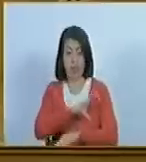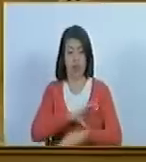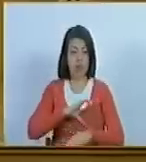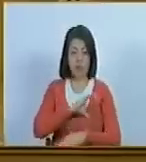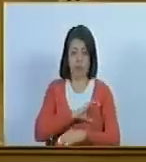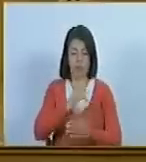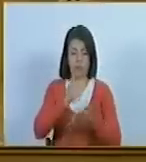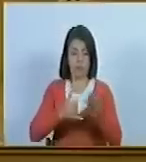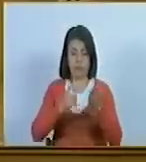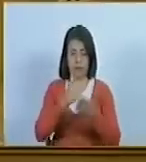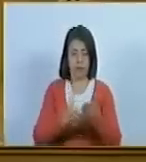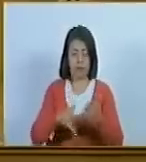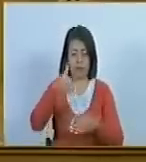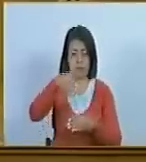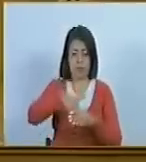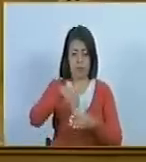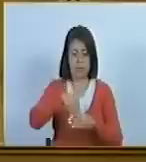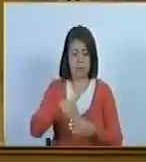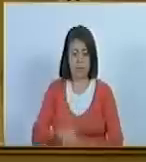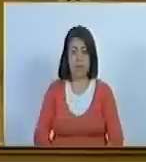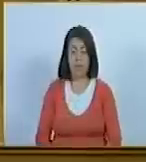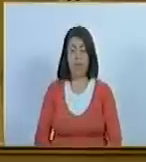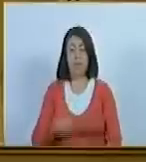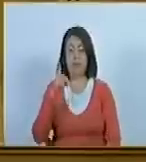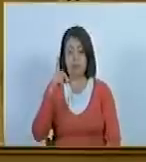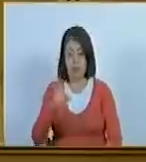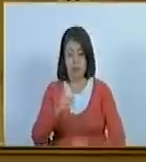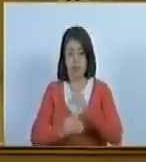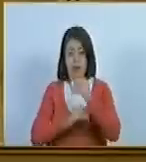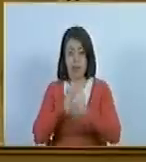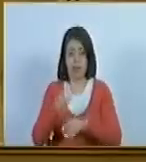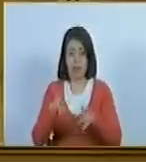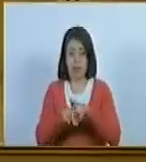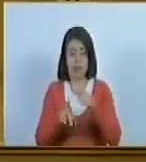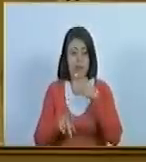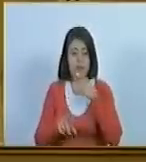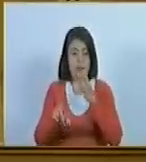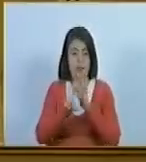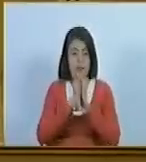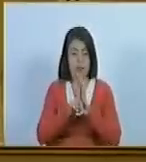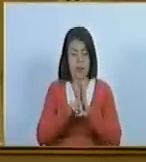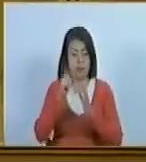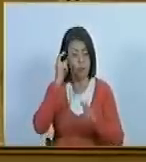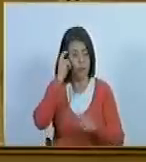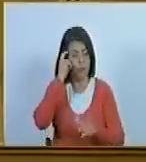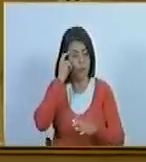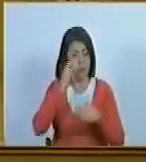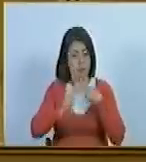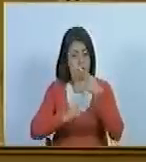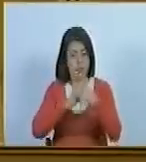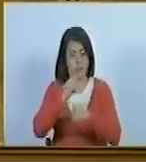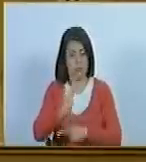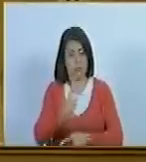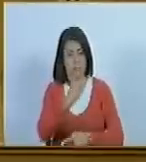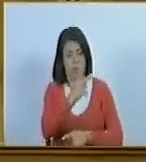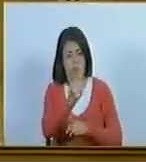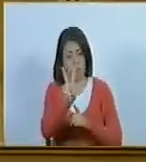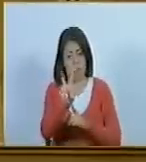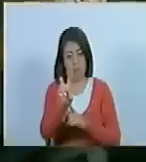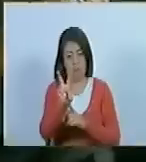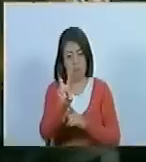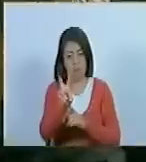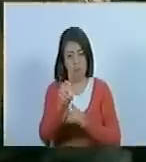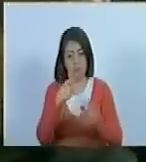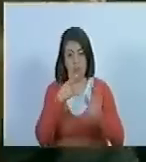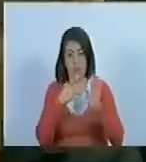de postulaciones electorales, que se debe instalar, como lo señala la ley, el día siguiente, es decir, el día viernes,